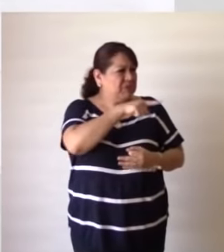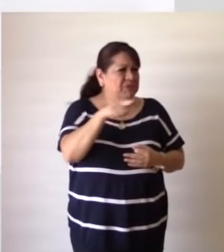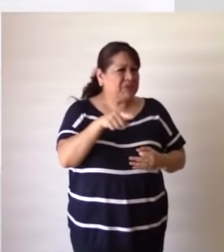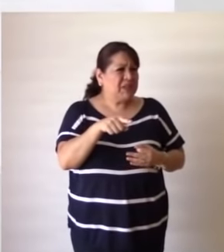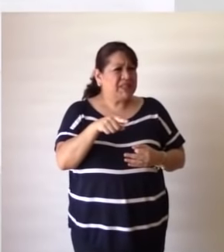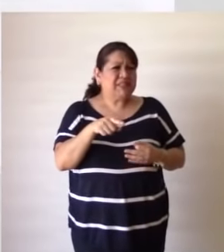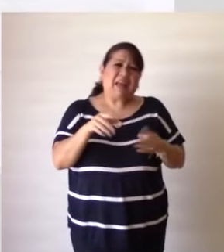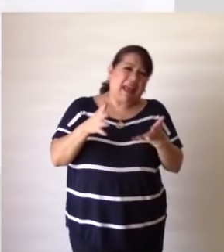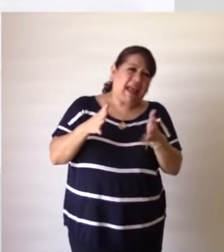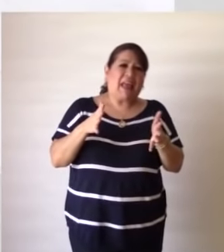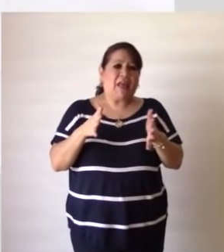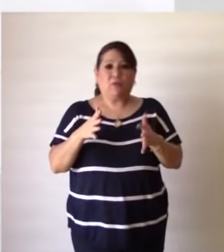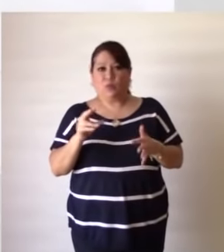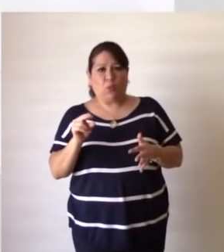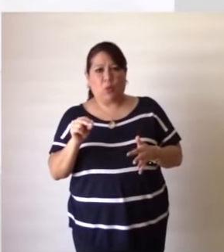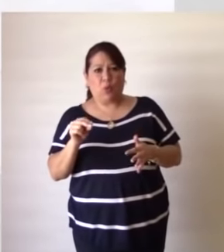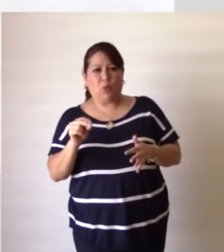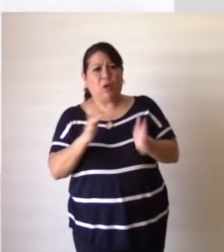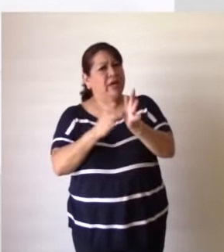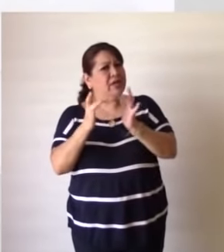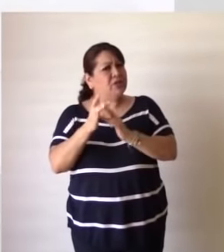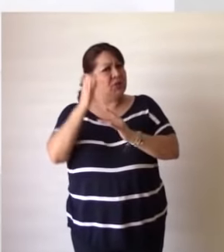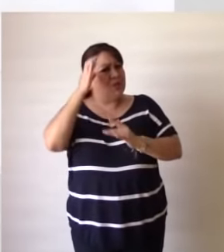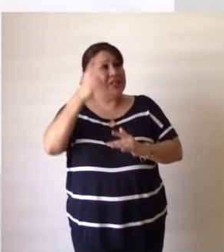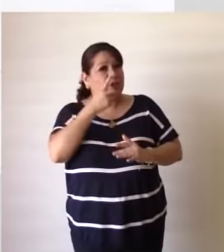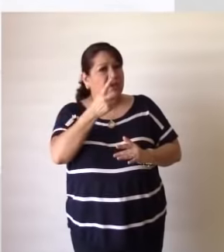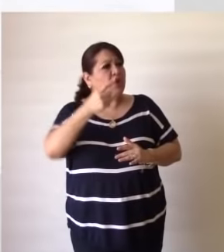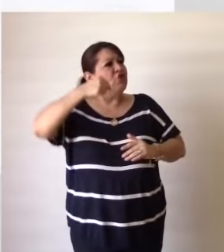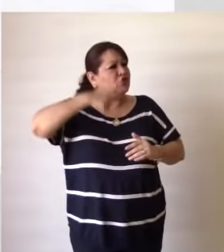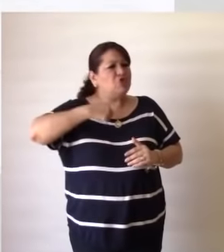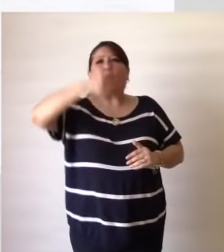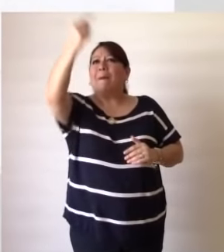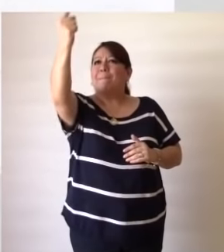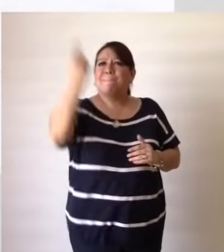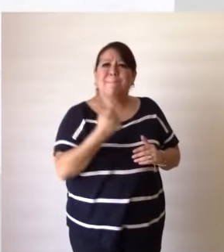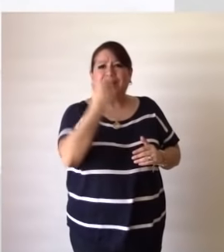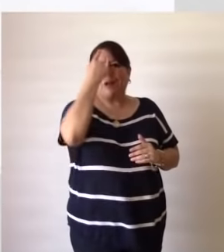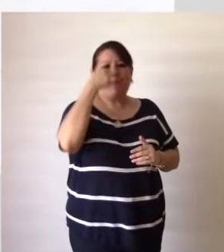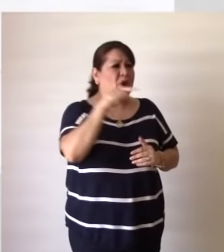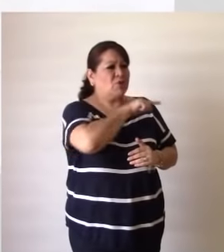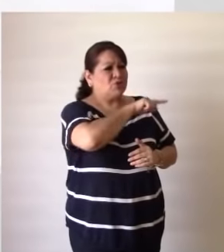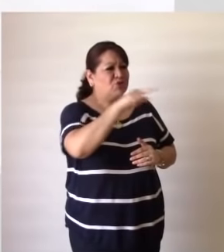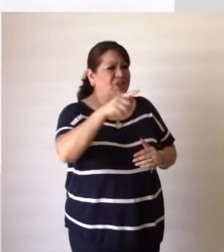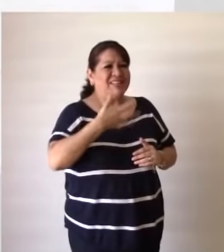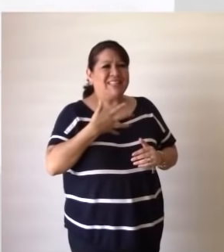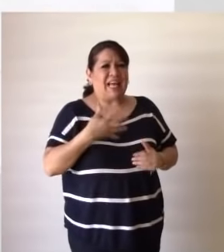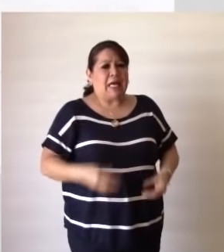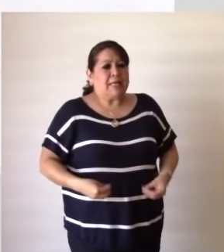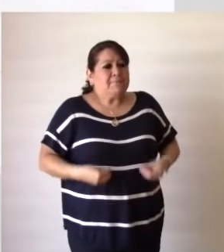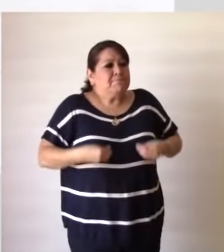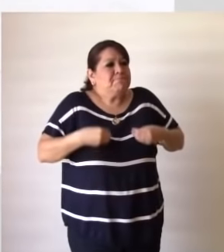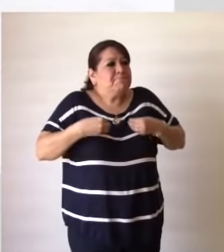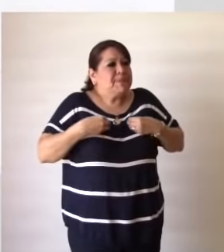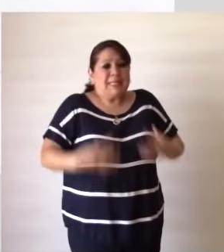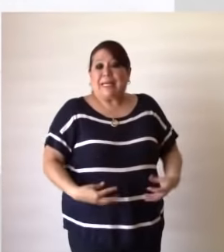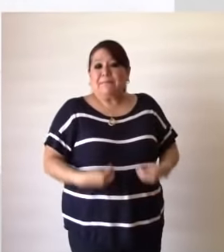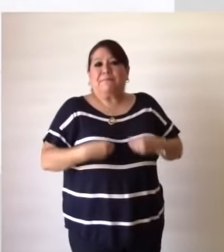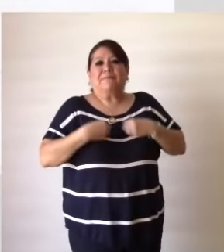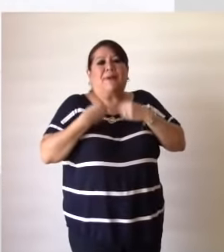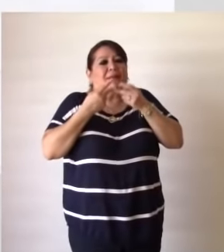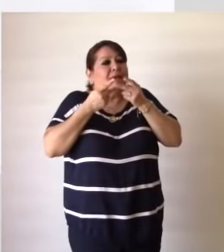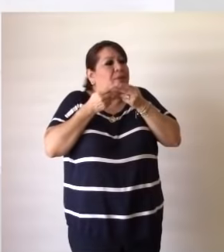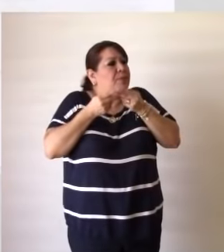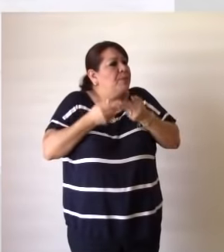jesucristo dijo yo he venido para que tengan vida y vida en abundancia la